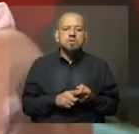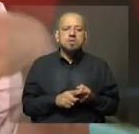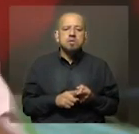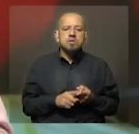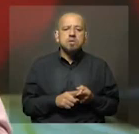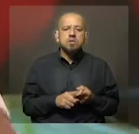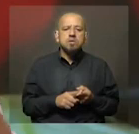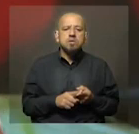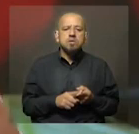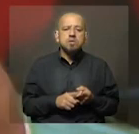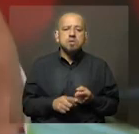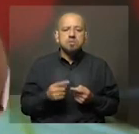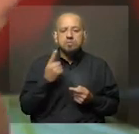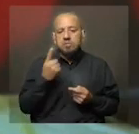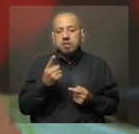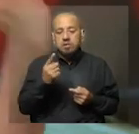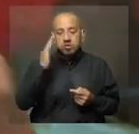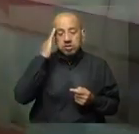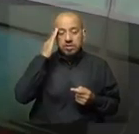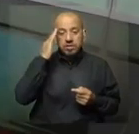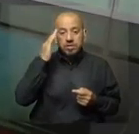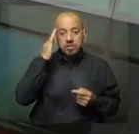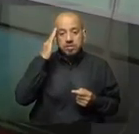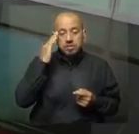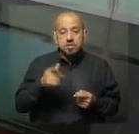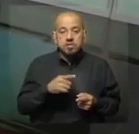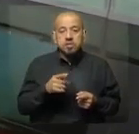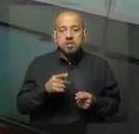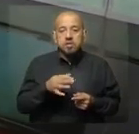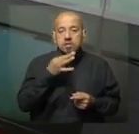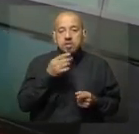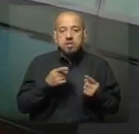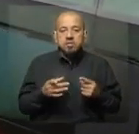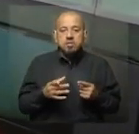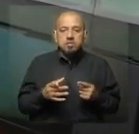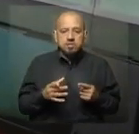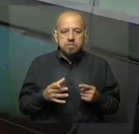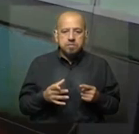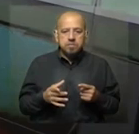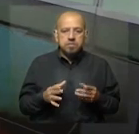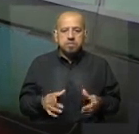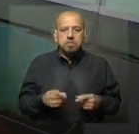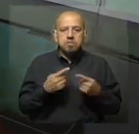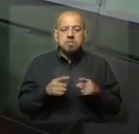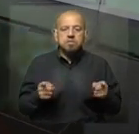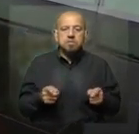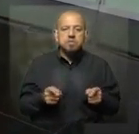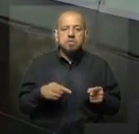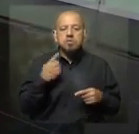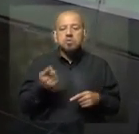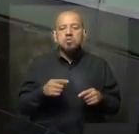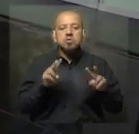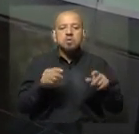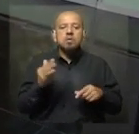Como una primera cuestión que está bueno establecer y también para transmitir cierta tranquilidad, a diferencia del resto de los rubros de